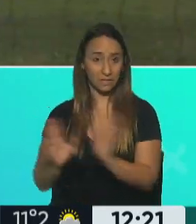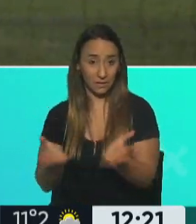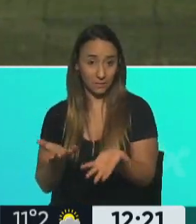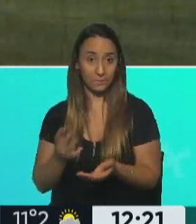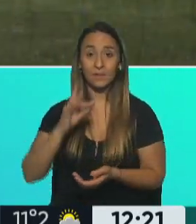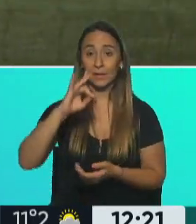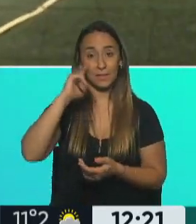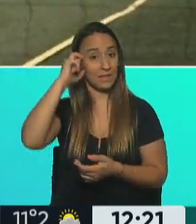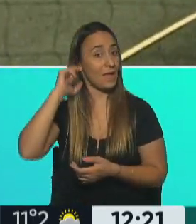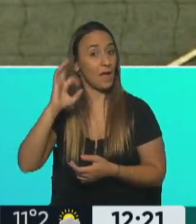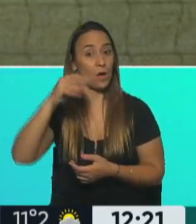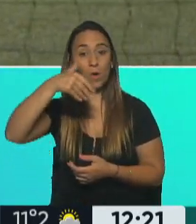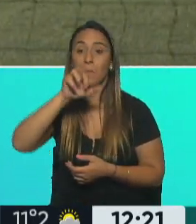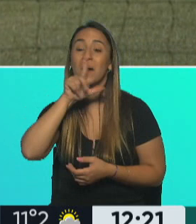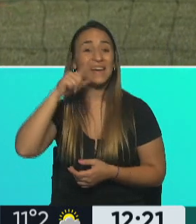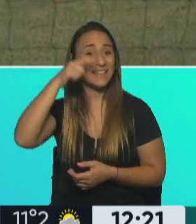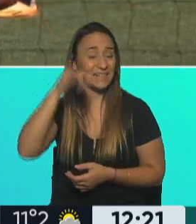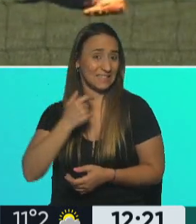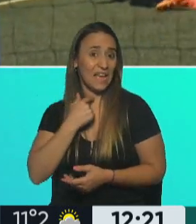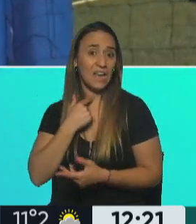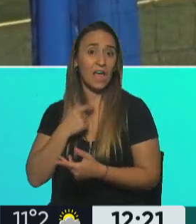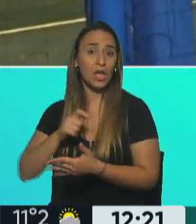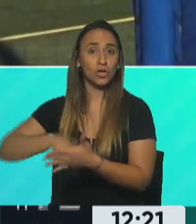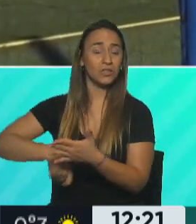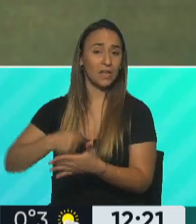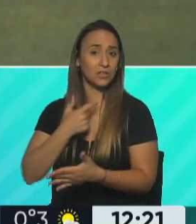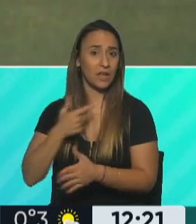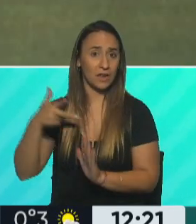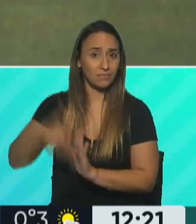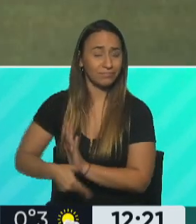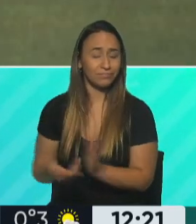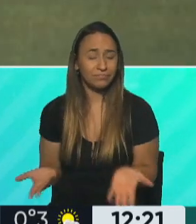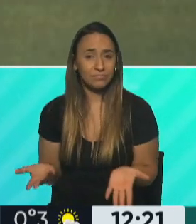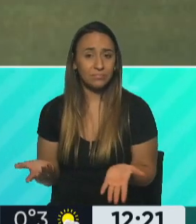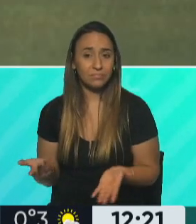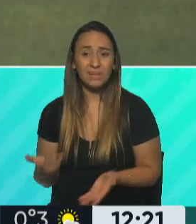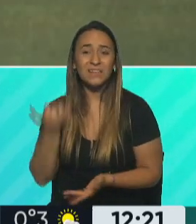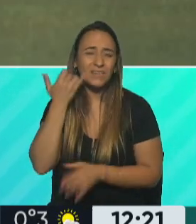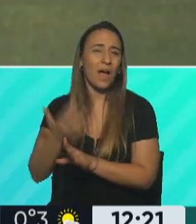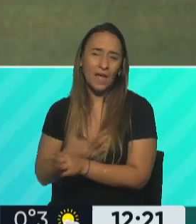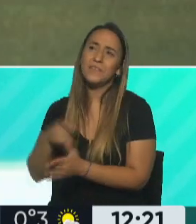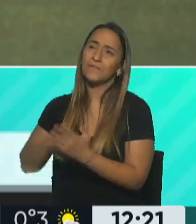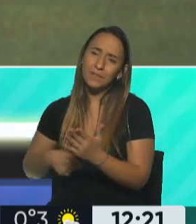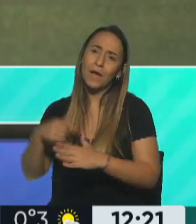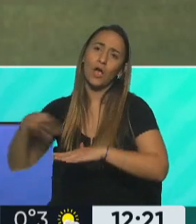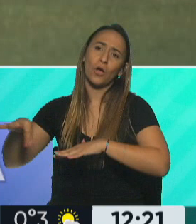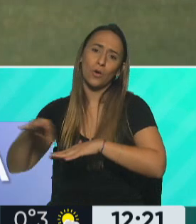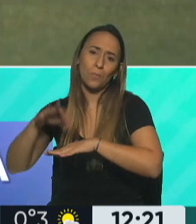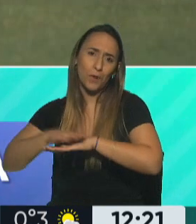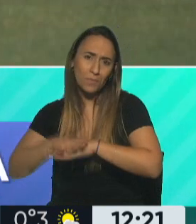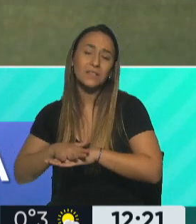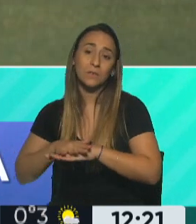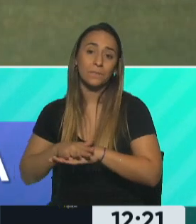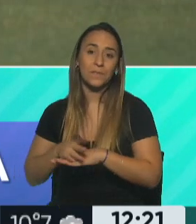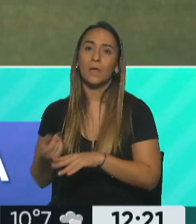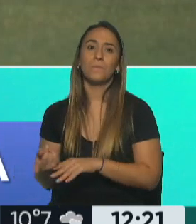Martínez por querer rescindir un contrato que todavía tenía pactado con la institución de par y después que se entiende El Salto hacia boca lo que no